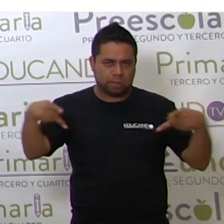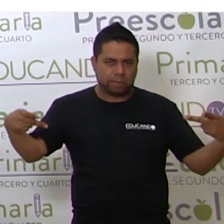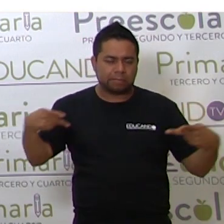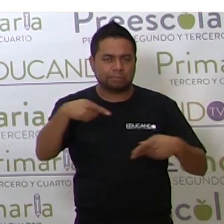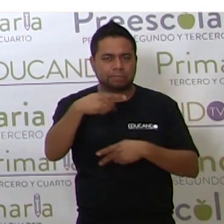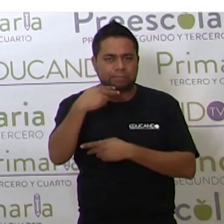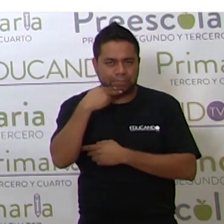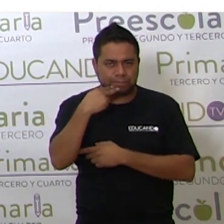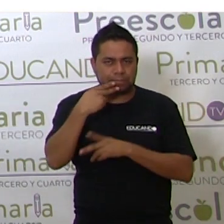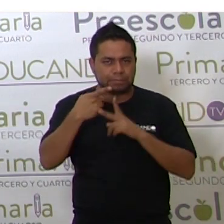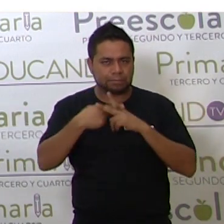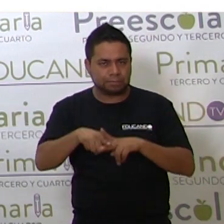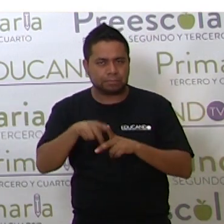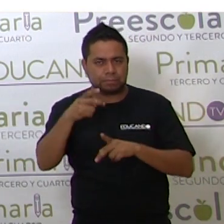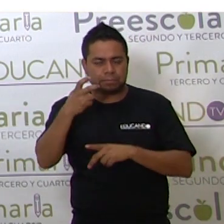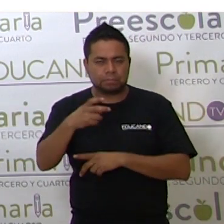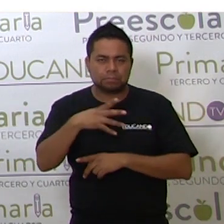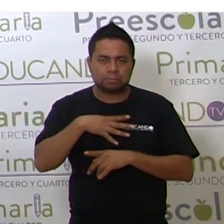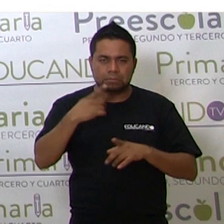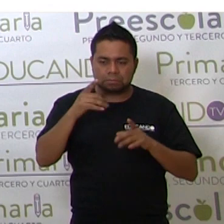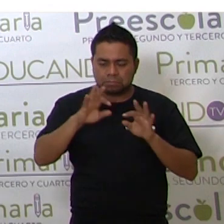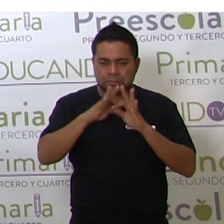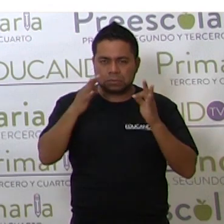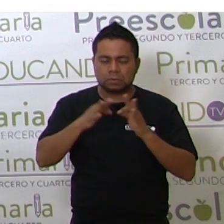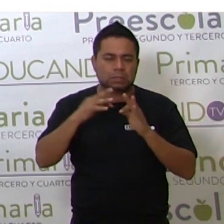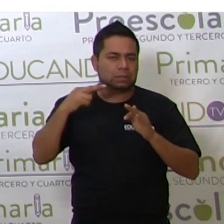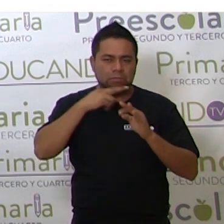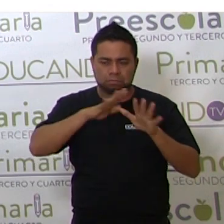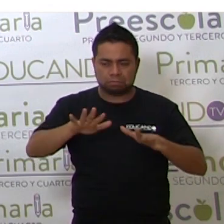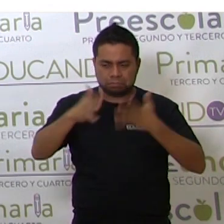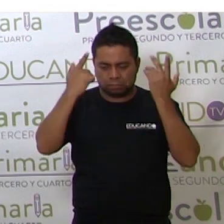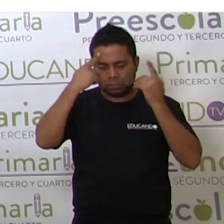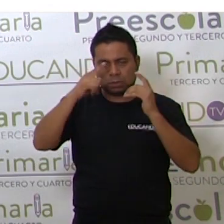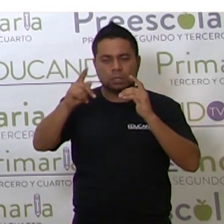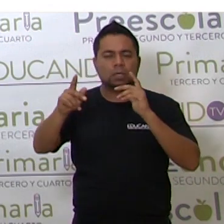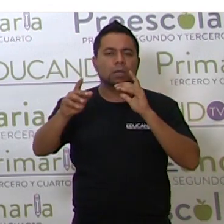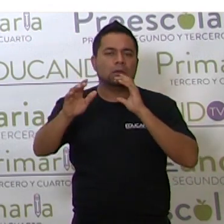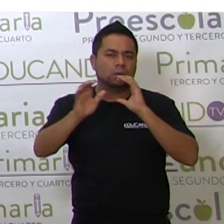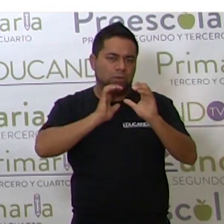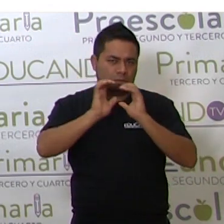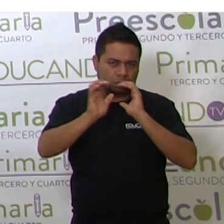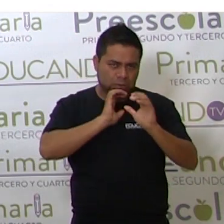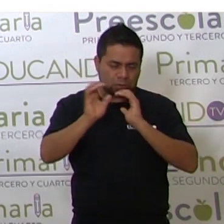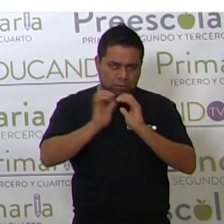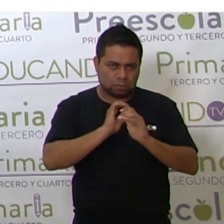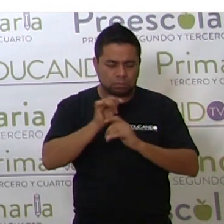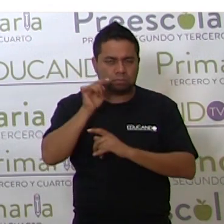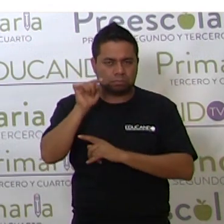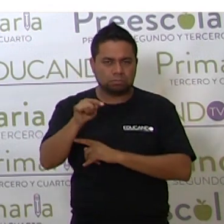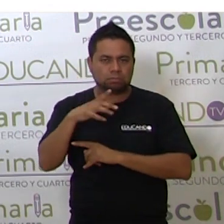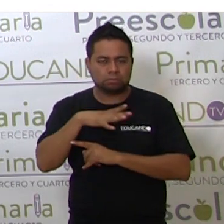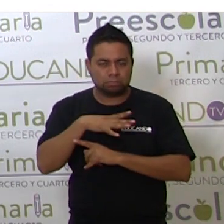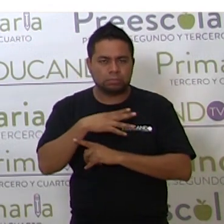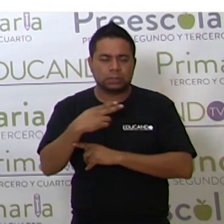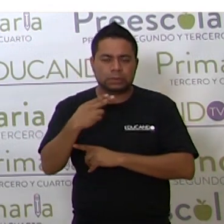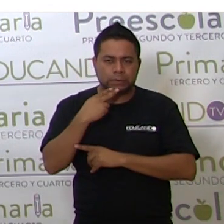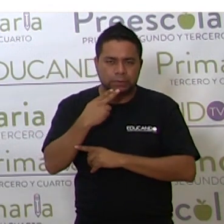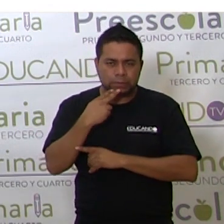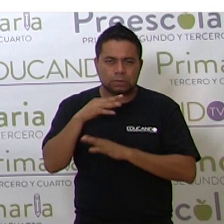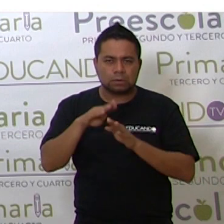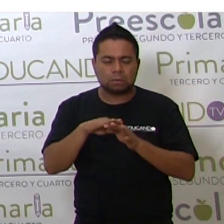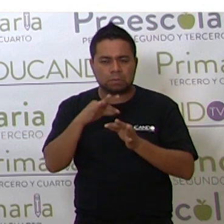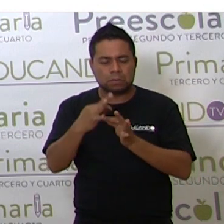periódico es un medio mucho más rápido de comunicación que se fue esté utilizando de manera